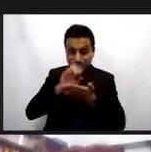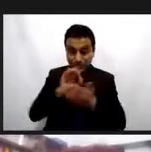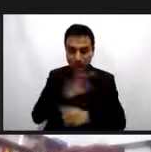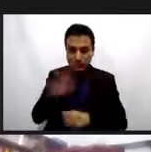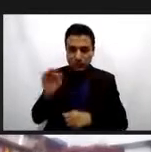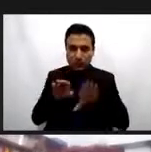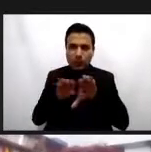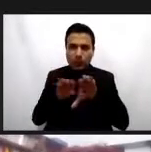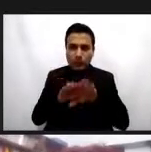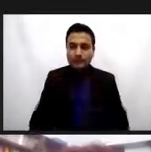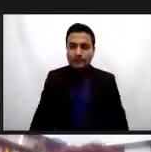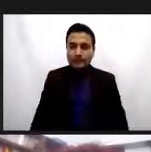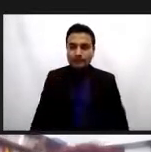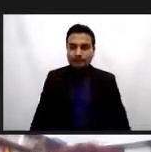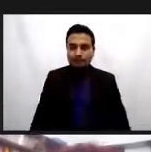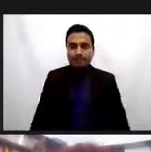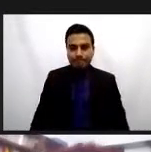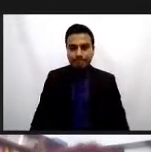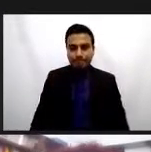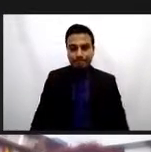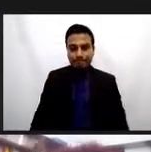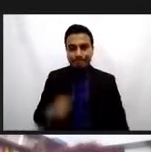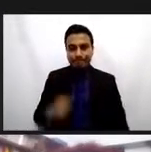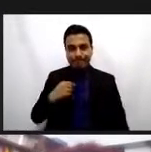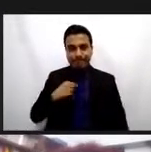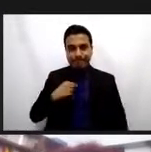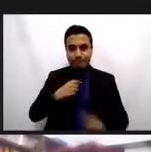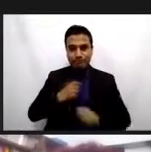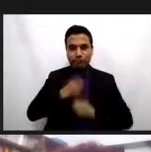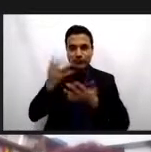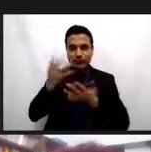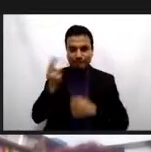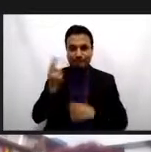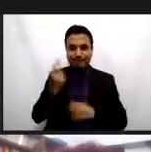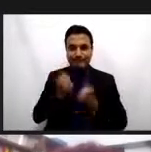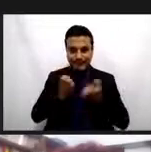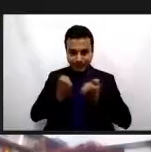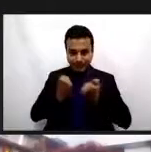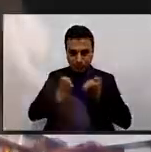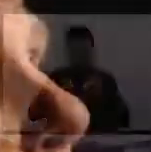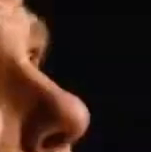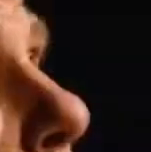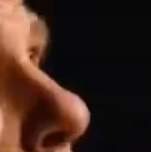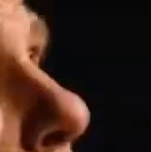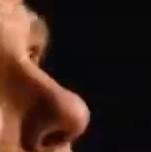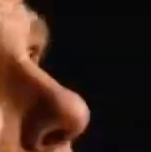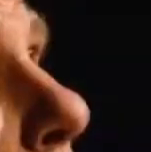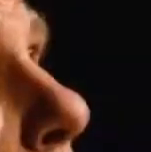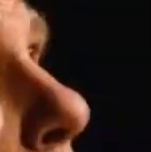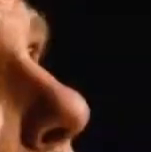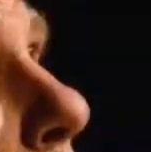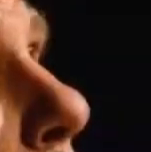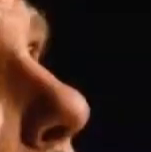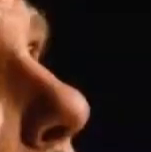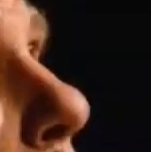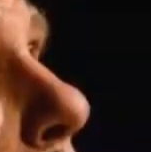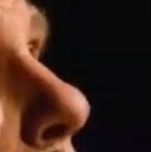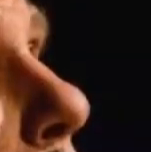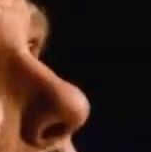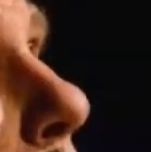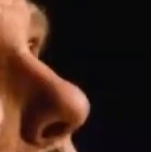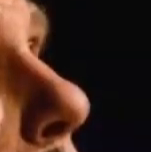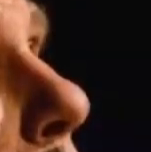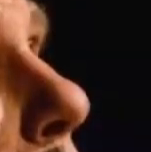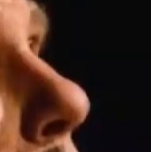Yo creo que es el entrenamiento del poeta. El entrenamiento del poeta no es otra cosa que hacerlo. Yo no conozco un